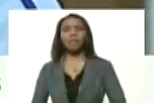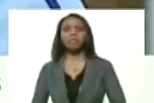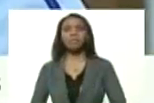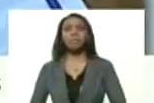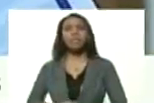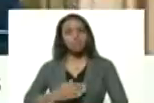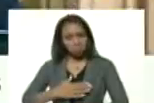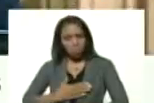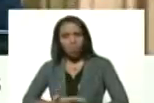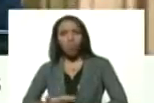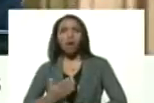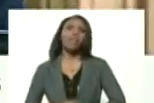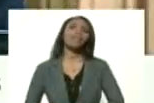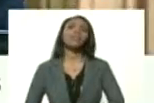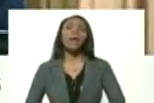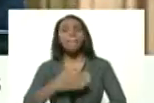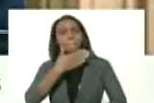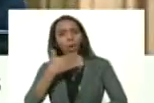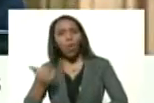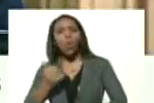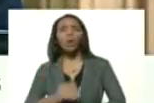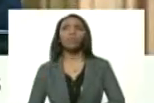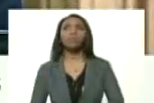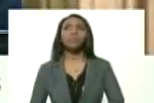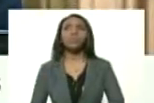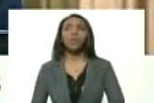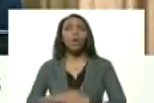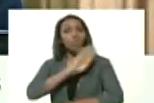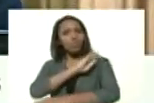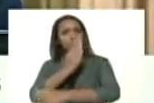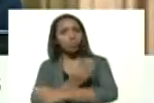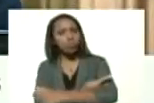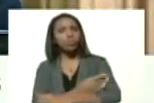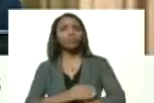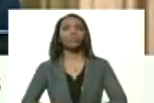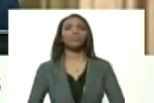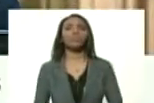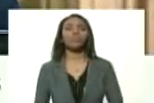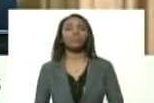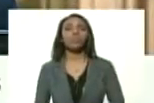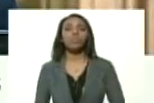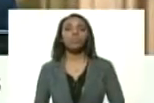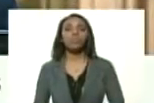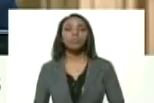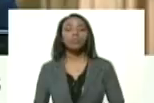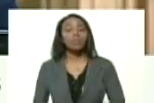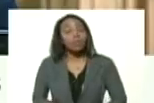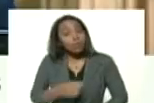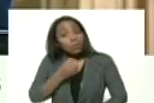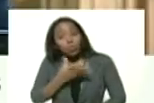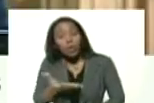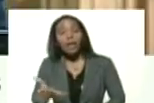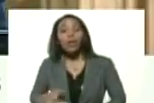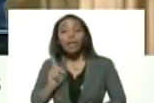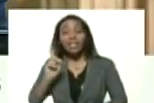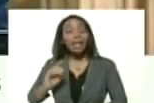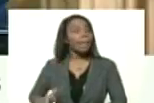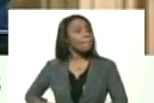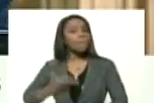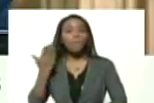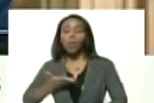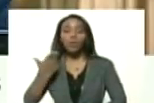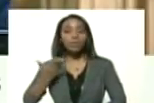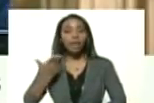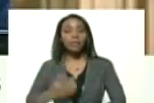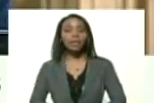claro que se puede mejorarlo fortalecerlo y bueno ahí ha sido fundamental